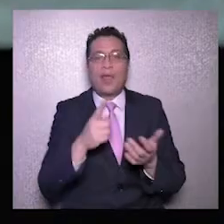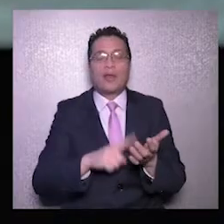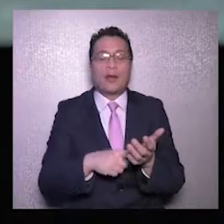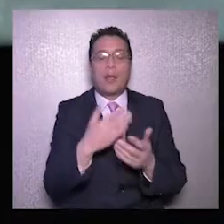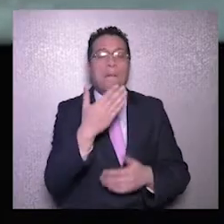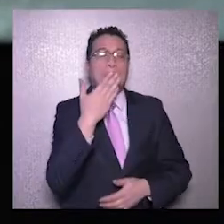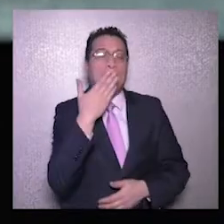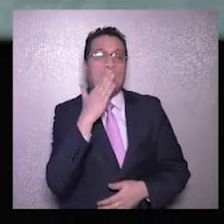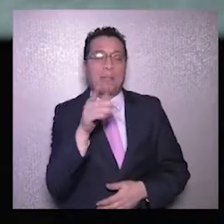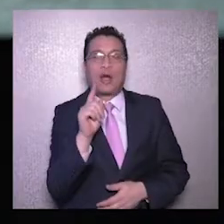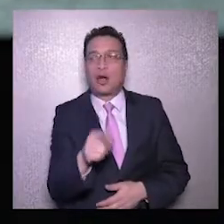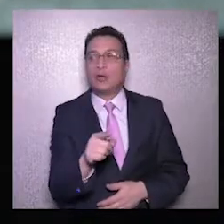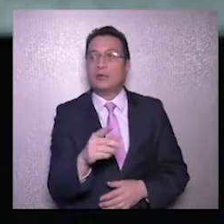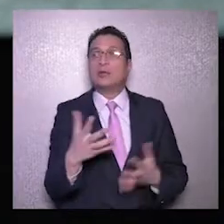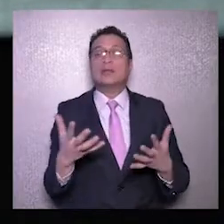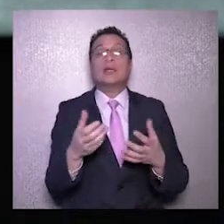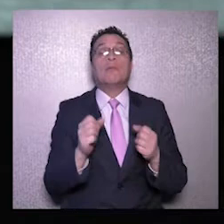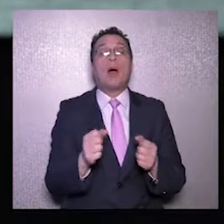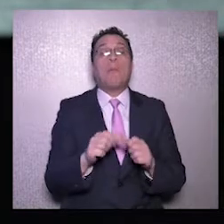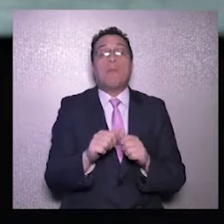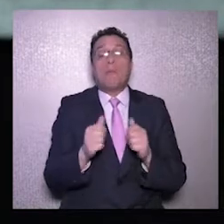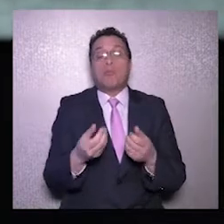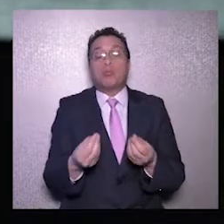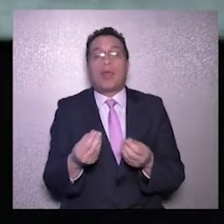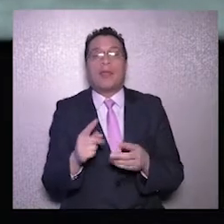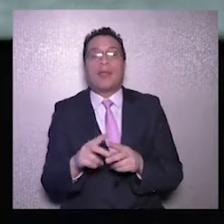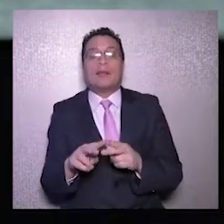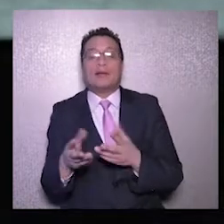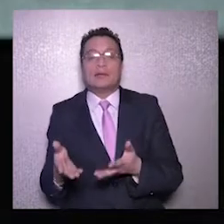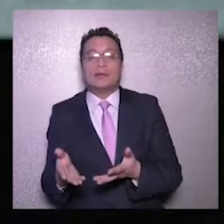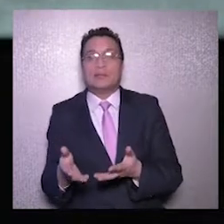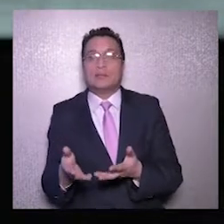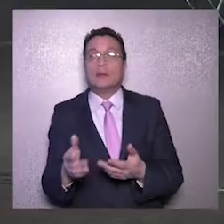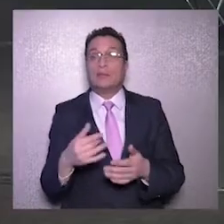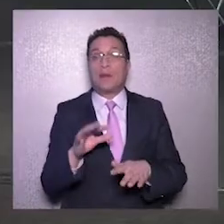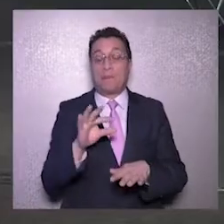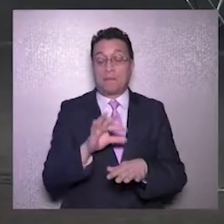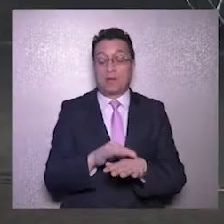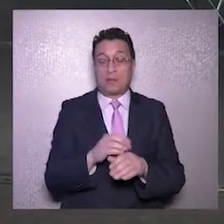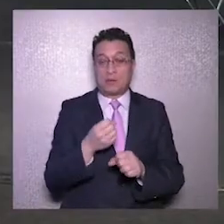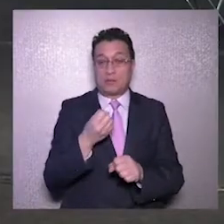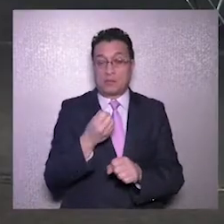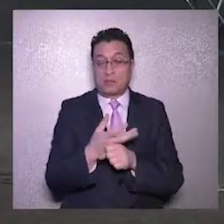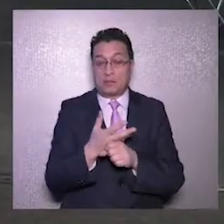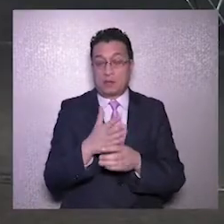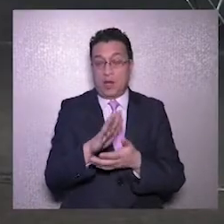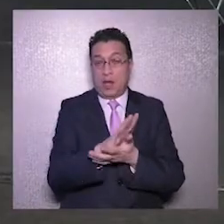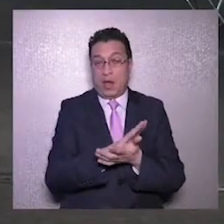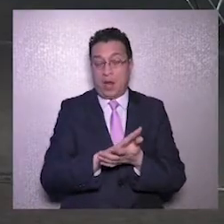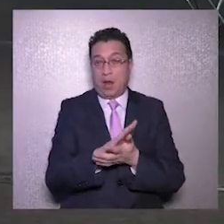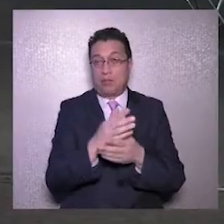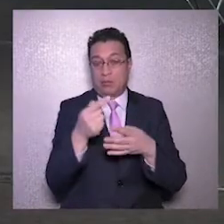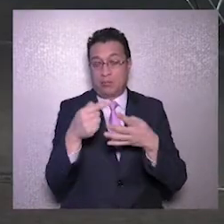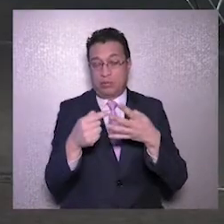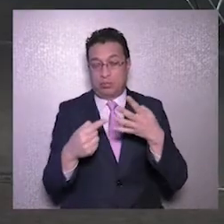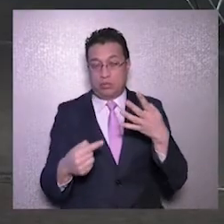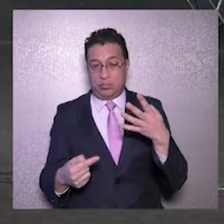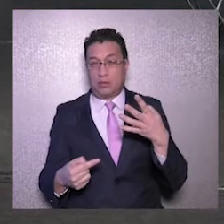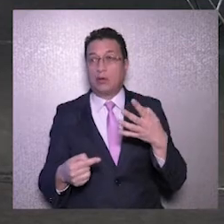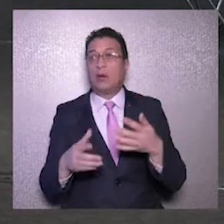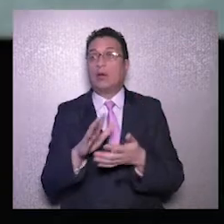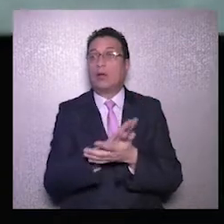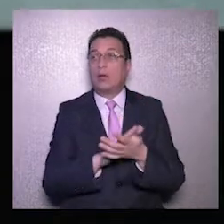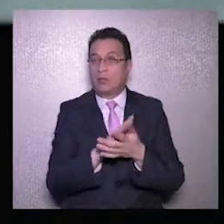mejor. ¿Qué malo puede salir de acá? Pero la medicina está plagada de ejemplos, plagada de ejemplos, plagada